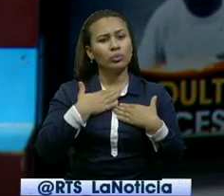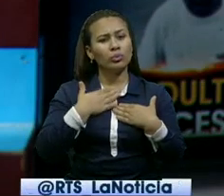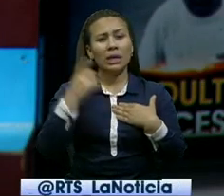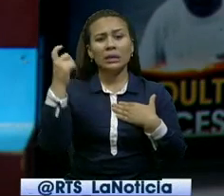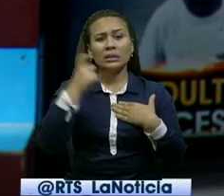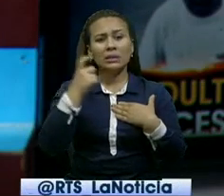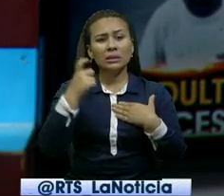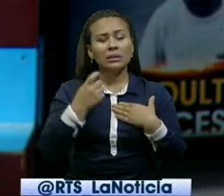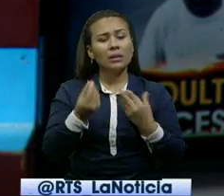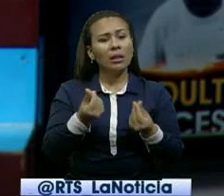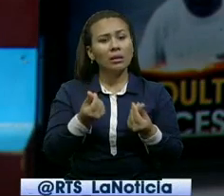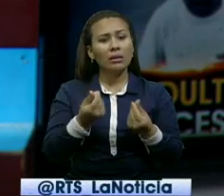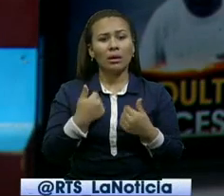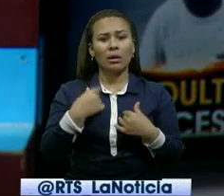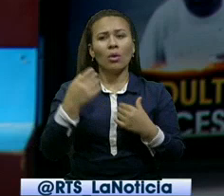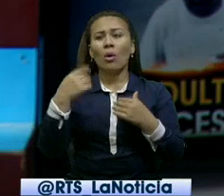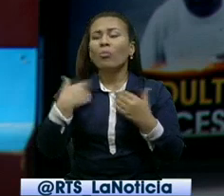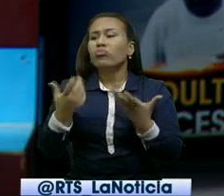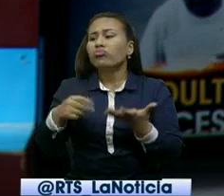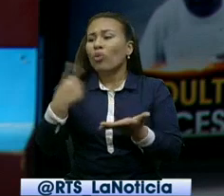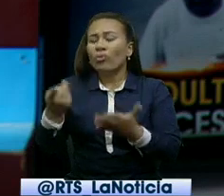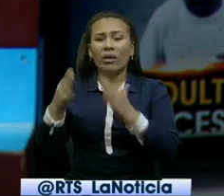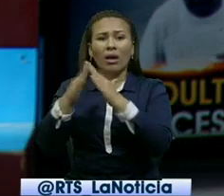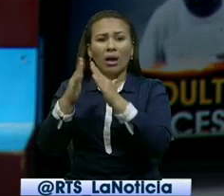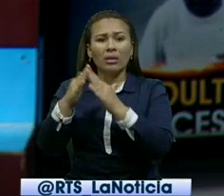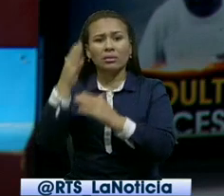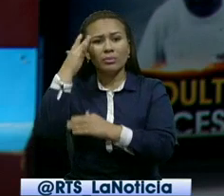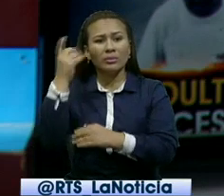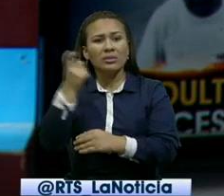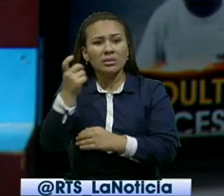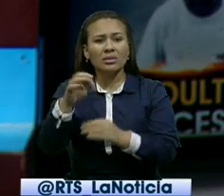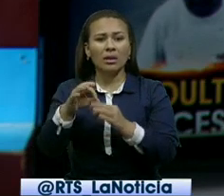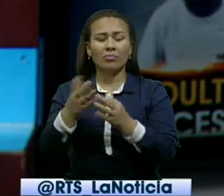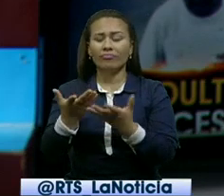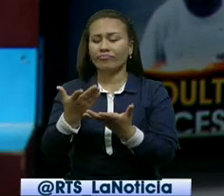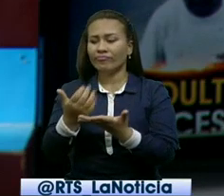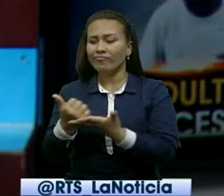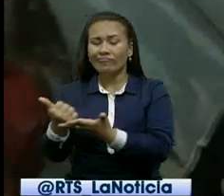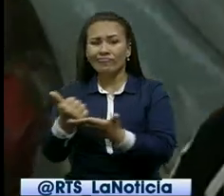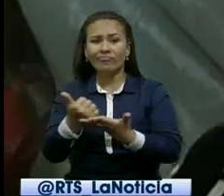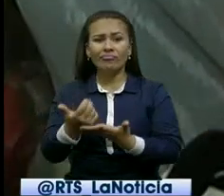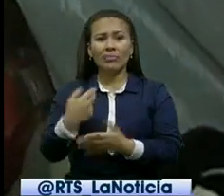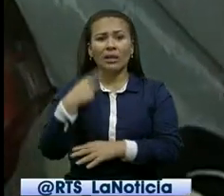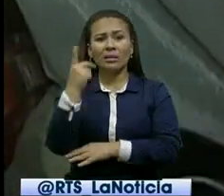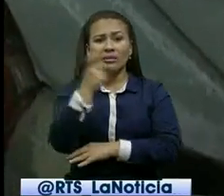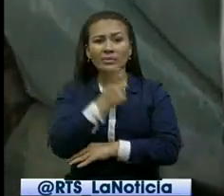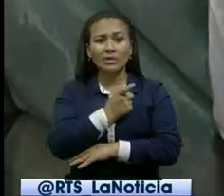los recursos económicos ni cuenta con el apoyo de algún familiar.